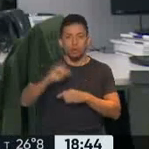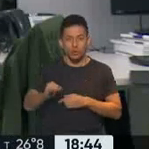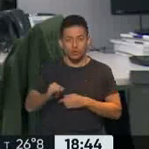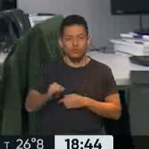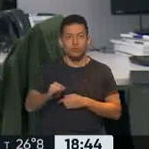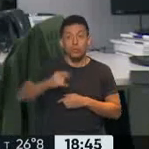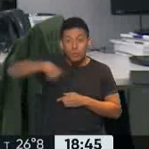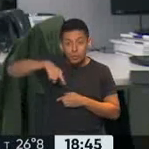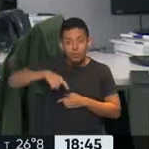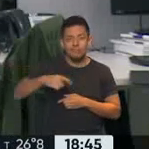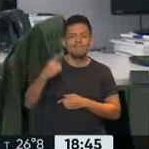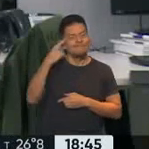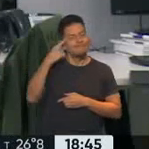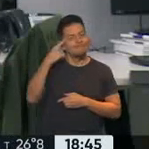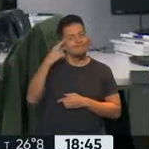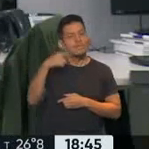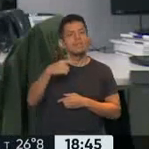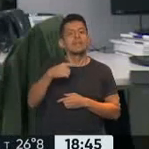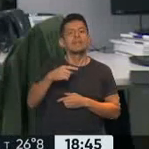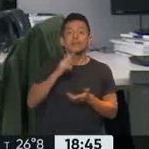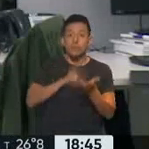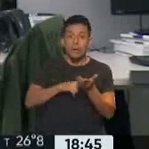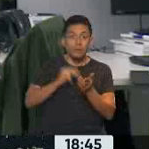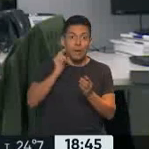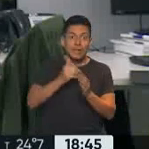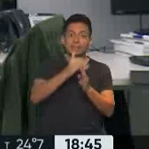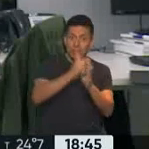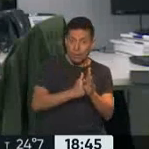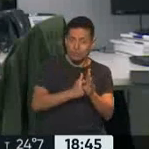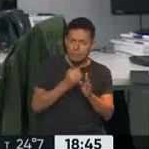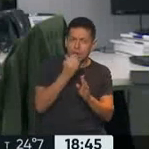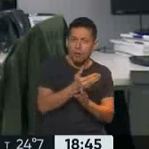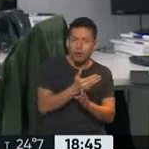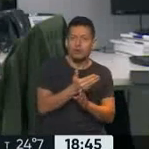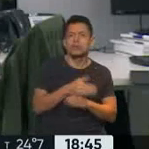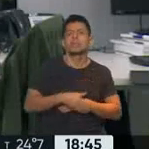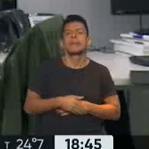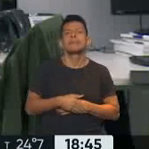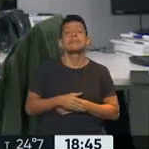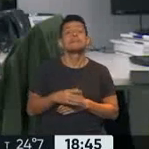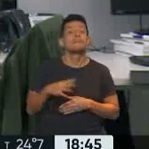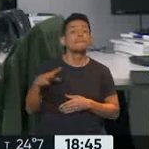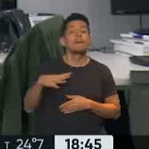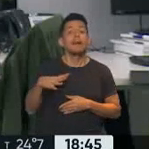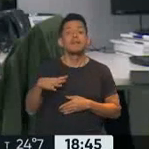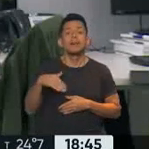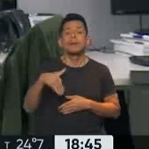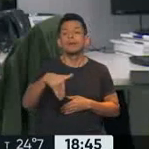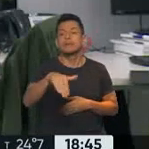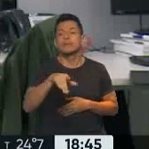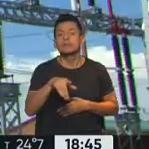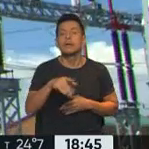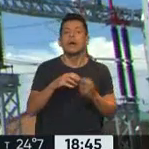planteado la necesidad de mejorar la tarifa social que existe hoy para estos usuarios. Bueno, y falta todavía lo que va a suceder en las